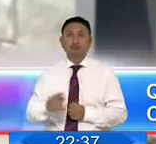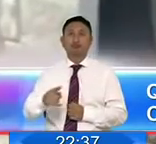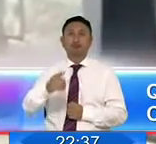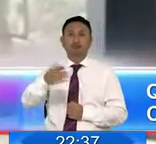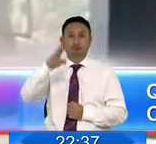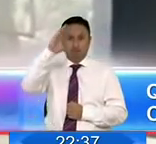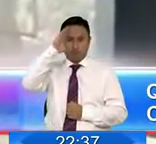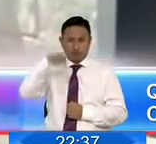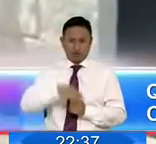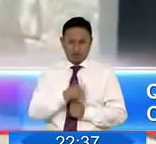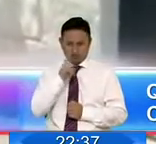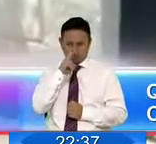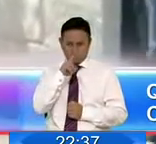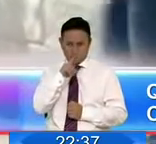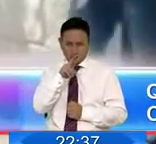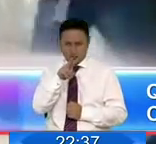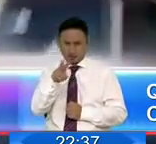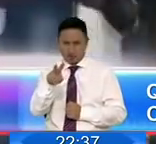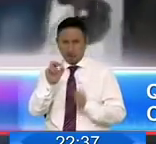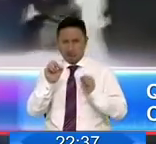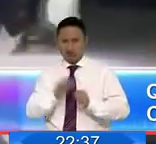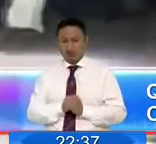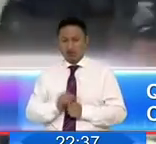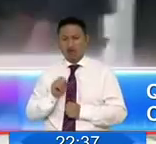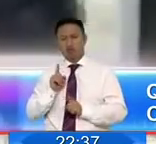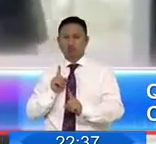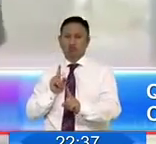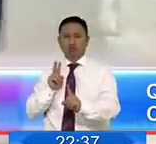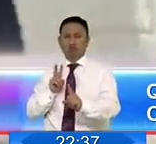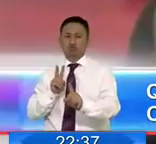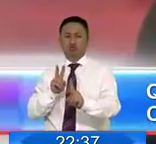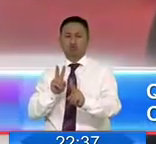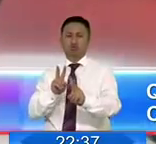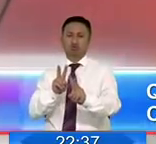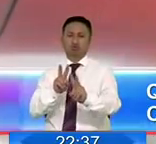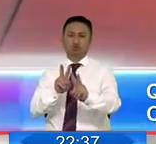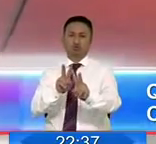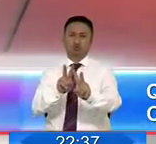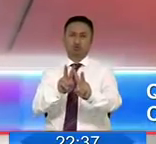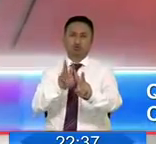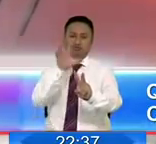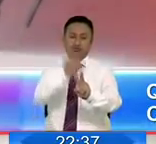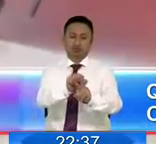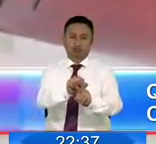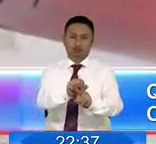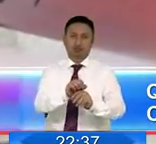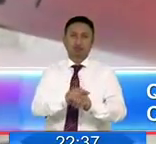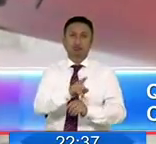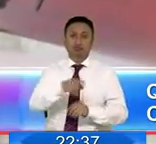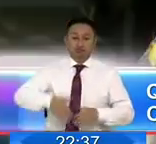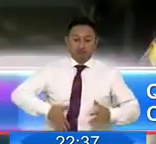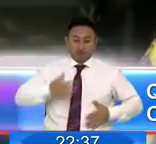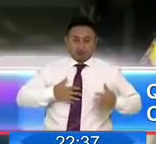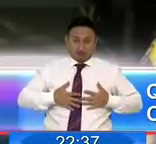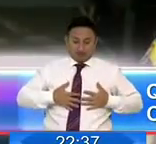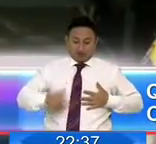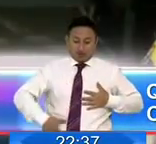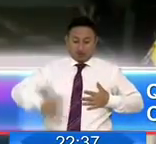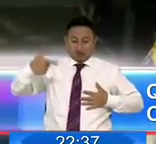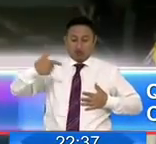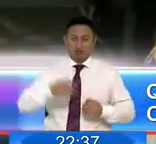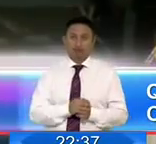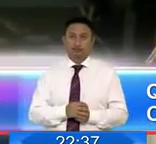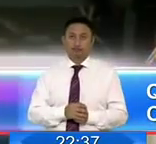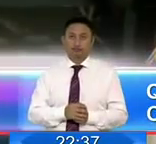sin perderlos de vista, se acercaron sin darles oportunidad a huir. En el cacheo apareció un arma de fuego. Inmediatamente se